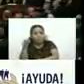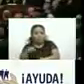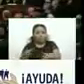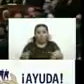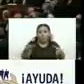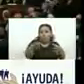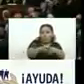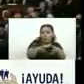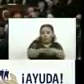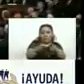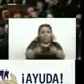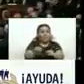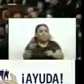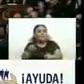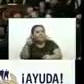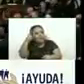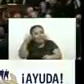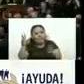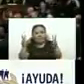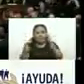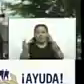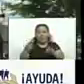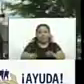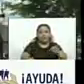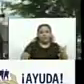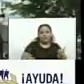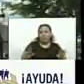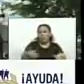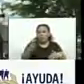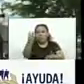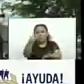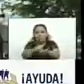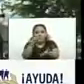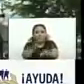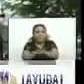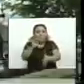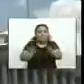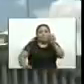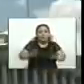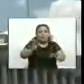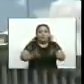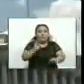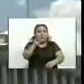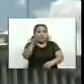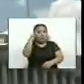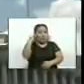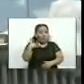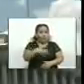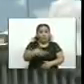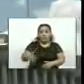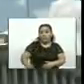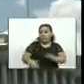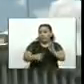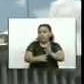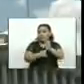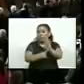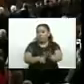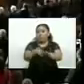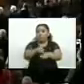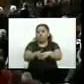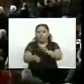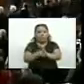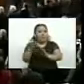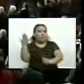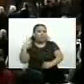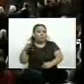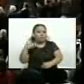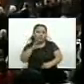oposición. Y en medio de un juicio político que ni siquiera tiene fecha de inicio todavía, la presidenta de la Cámara de Representantes, como es tradición,